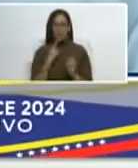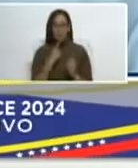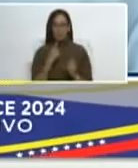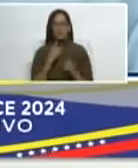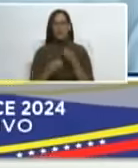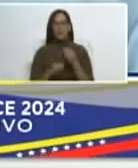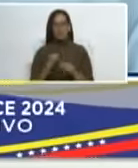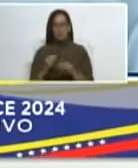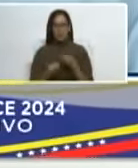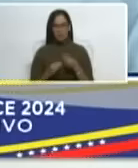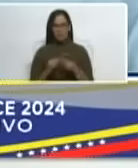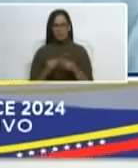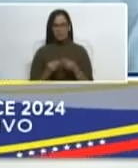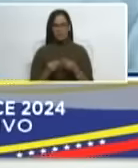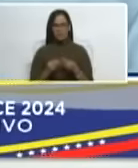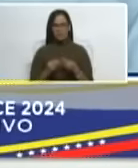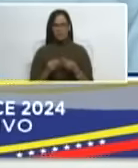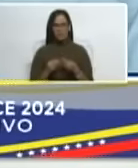hacer.